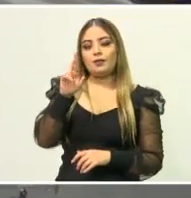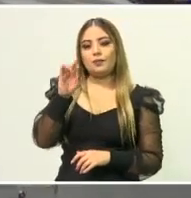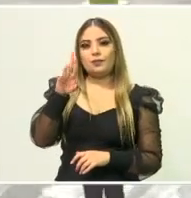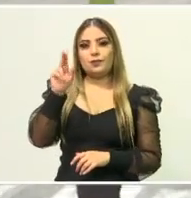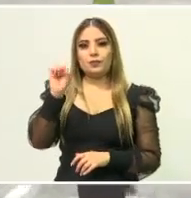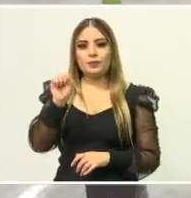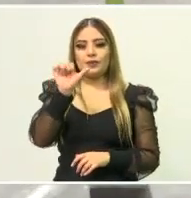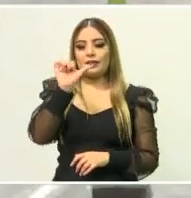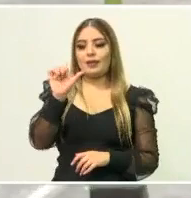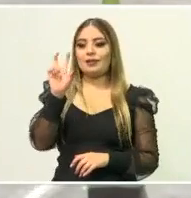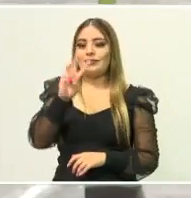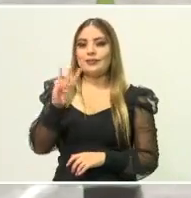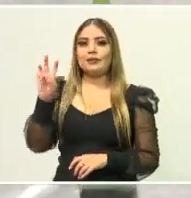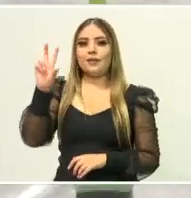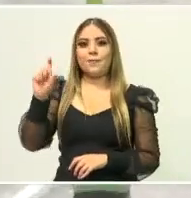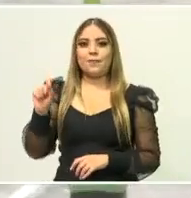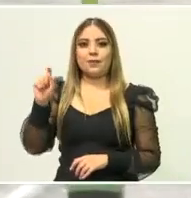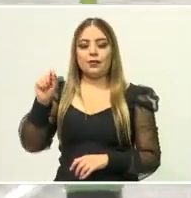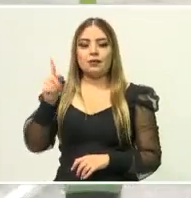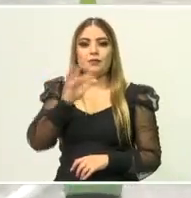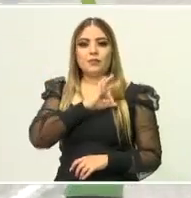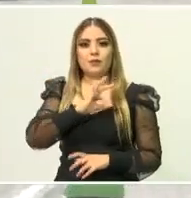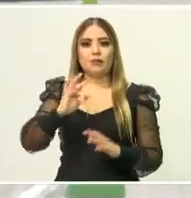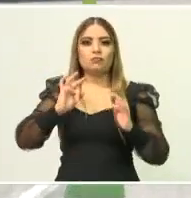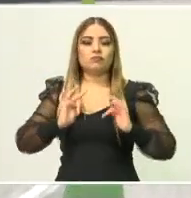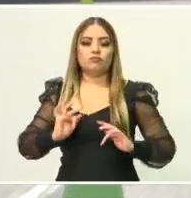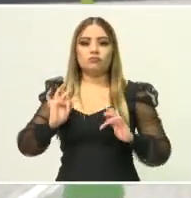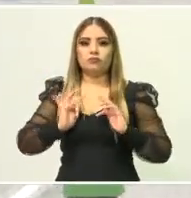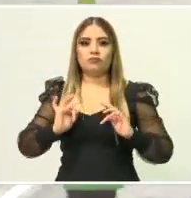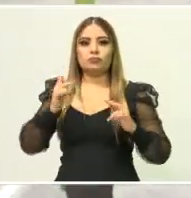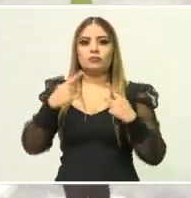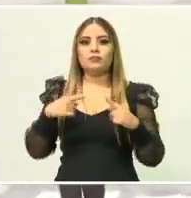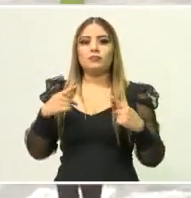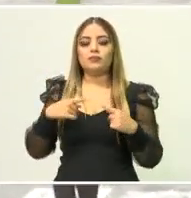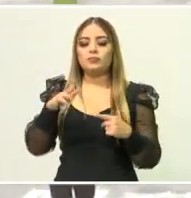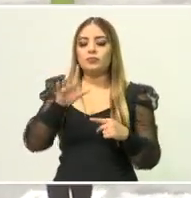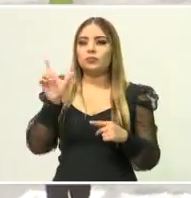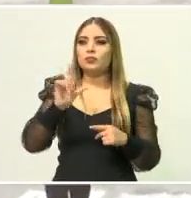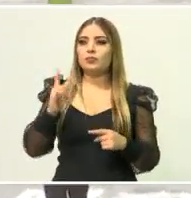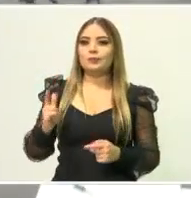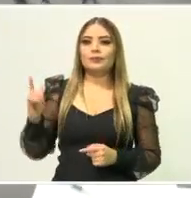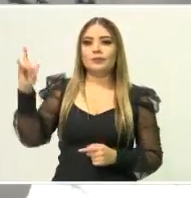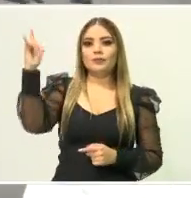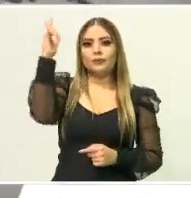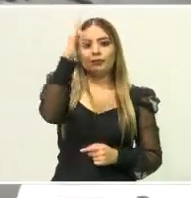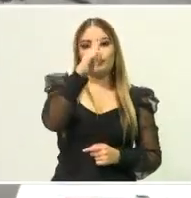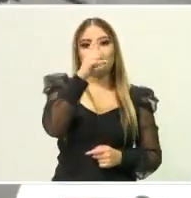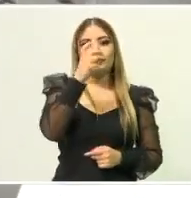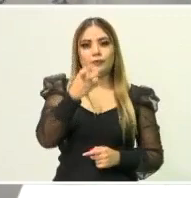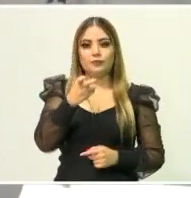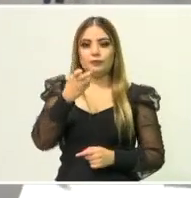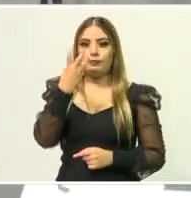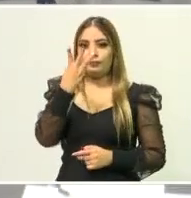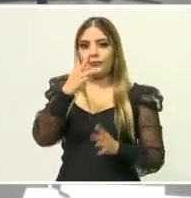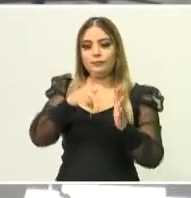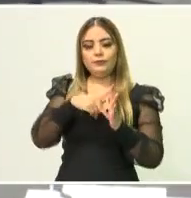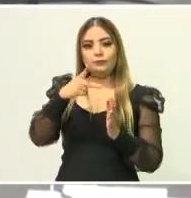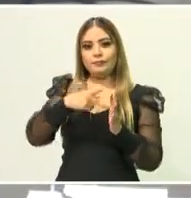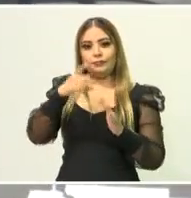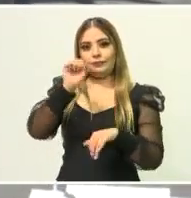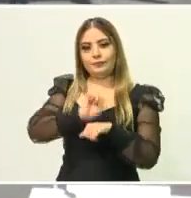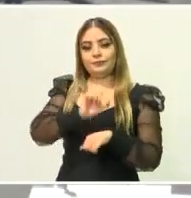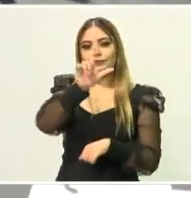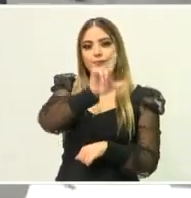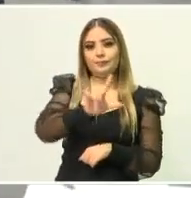320 que ofrece comodidad y seguridad a los pasajeros durante el trayecto los vuelos serán tres veces por semana Los días